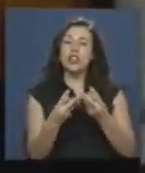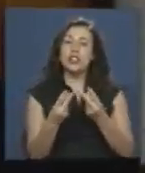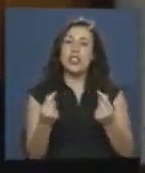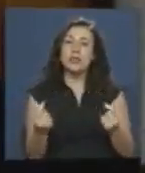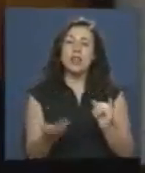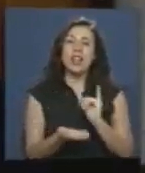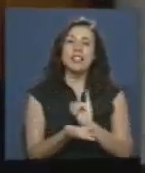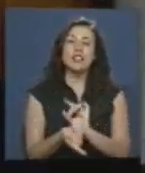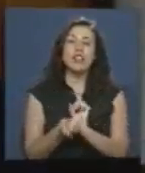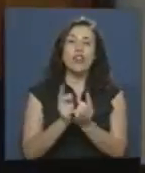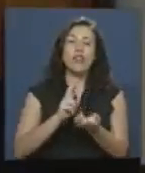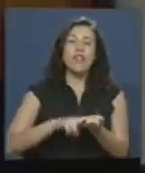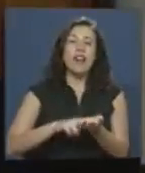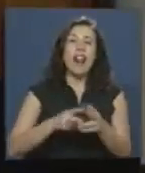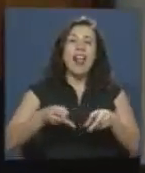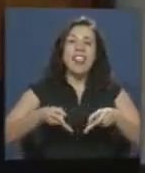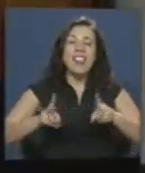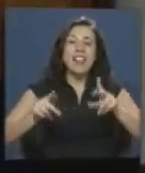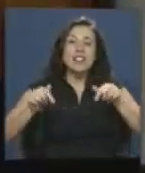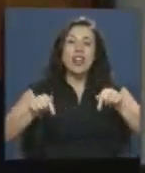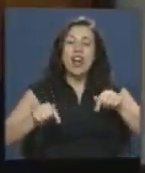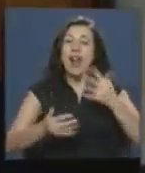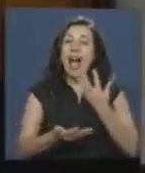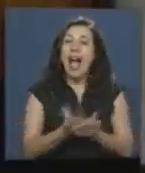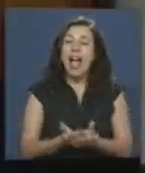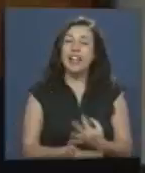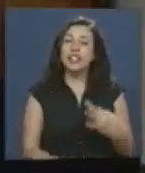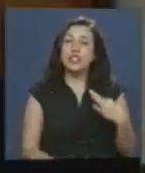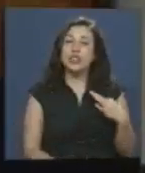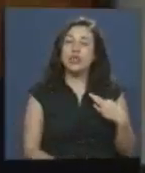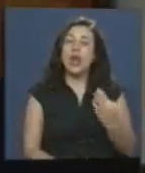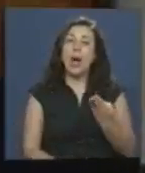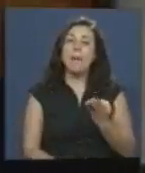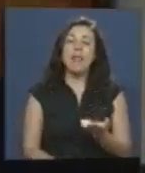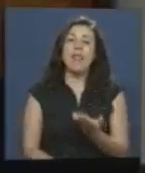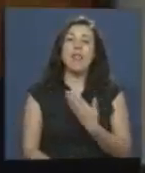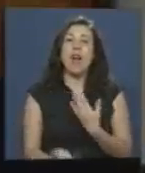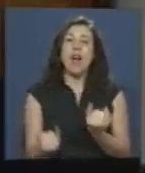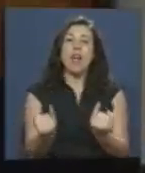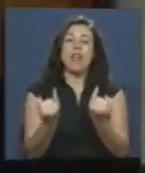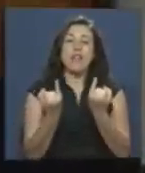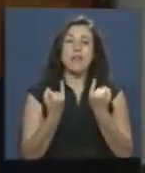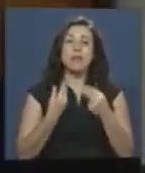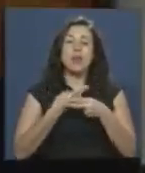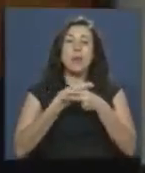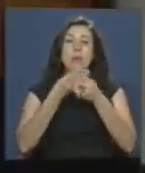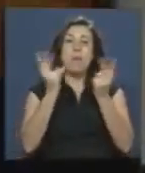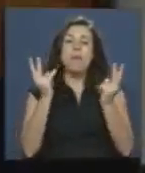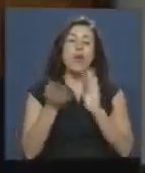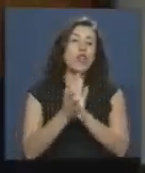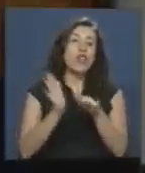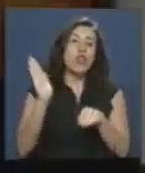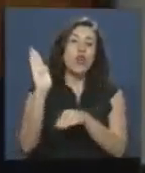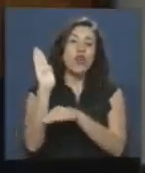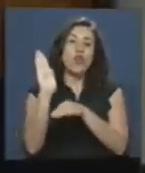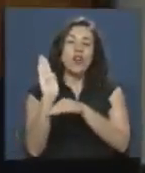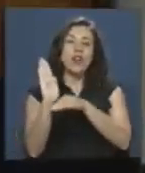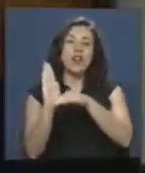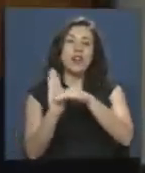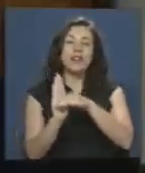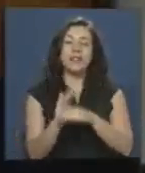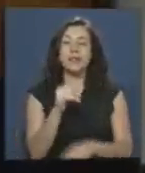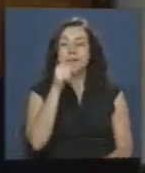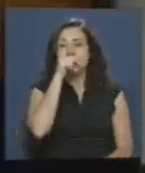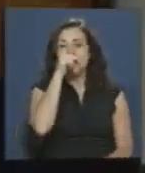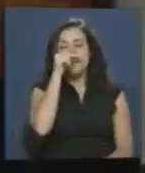órgano que materializa el derecho que ahora tienen los ciudadanos a requerir información pública en todos los niveles. Destaco